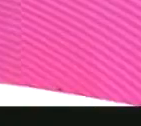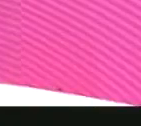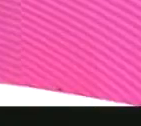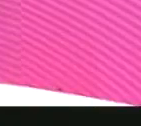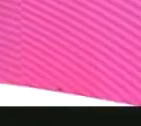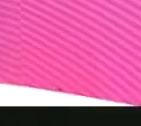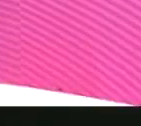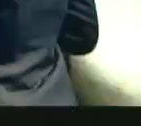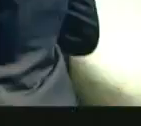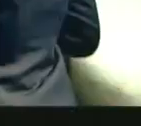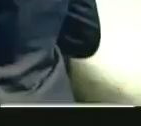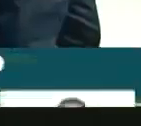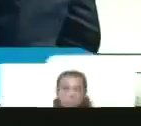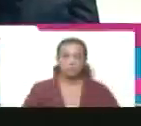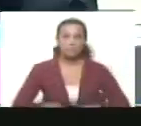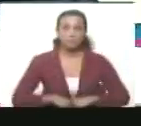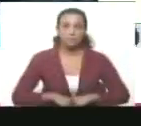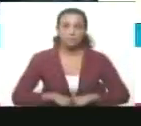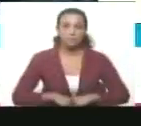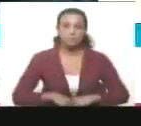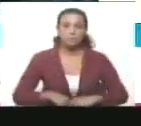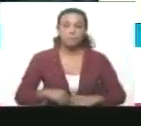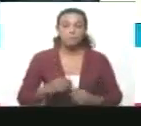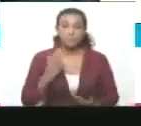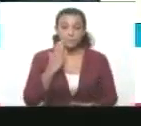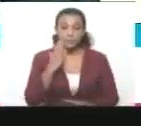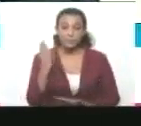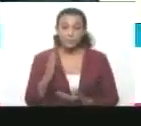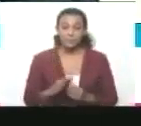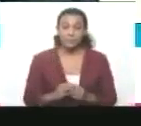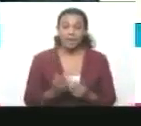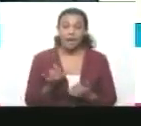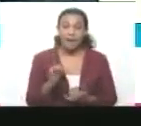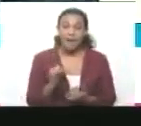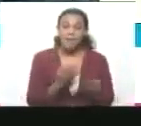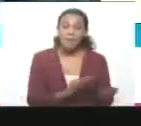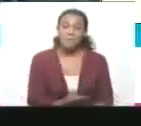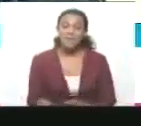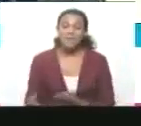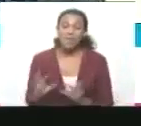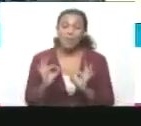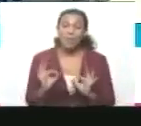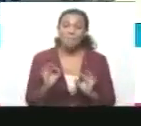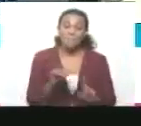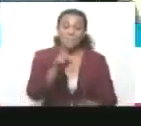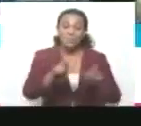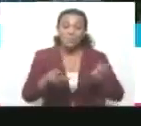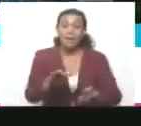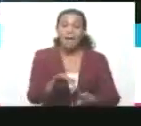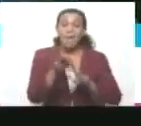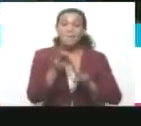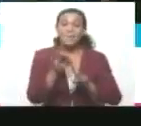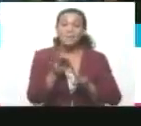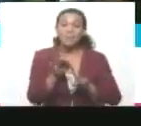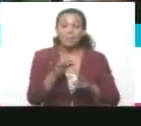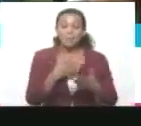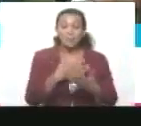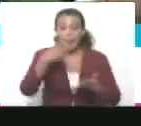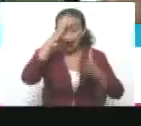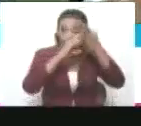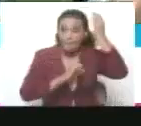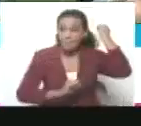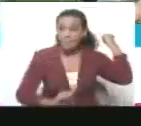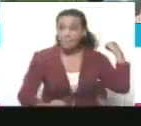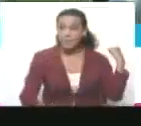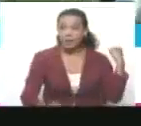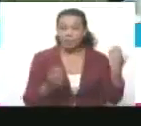Debe estar bien contento. Tengo invitado especial para comentar este tema al embajador de la